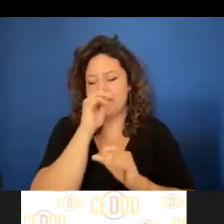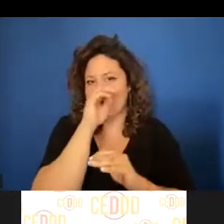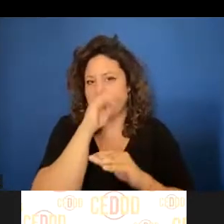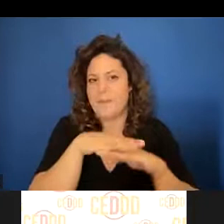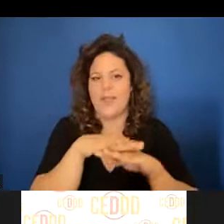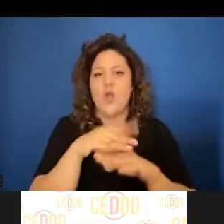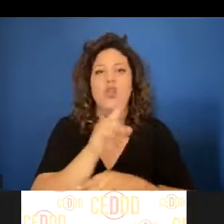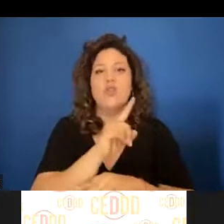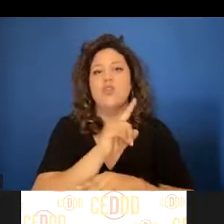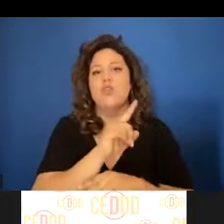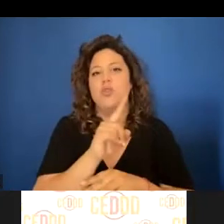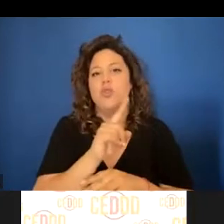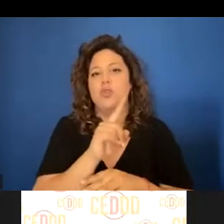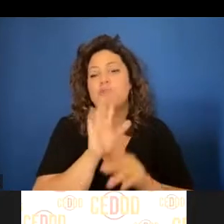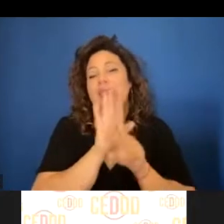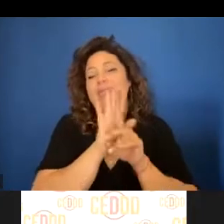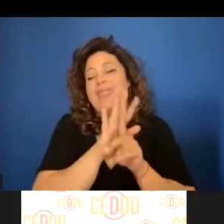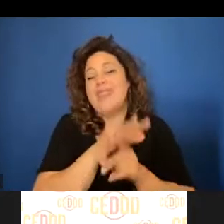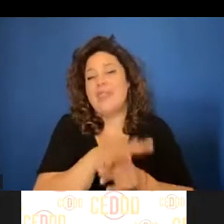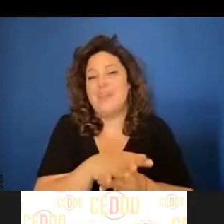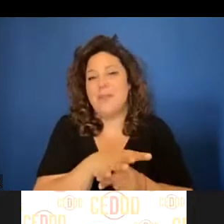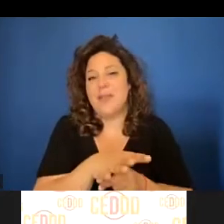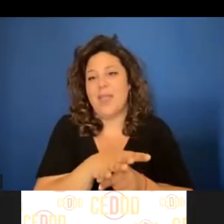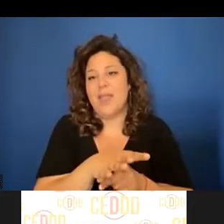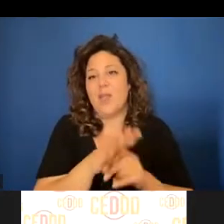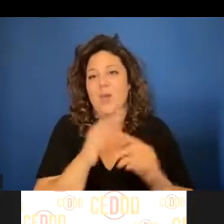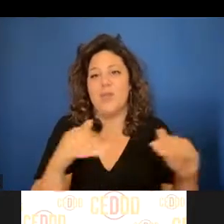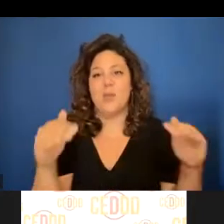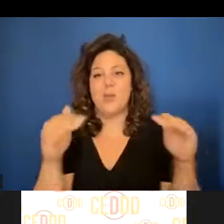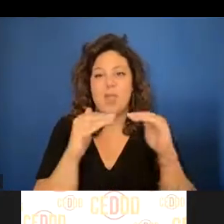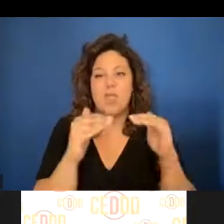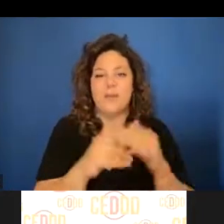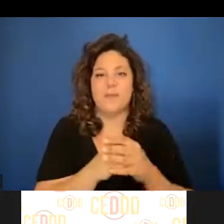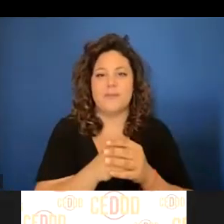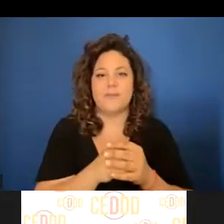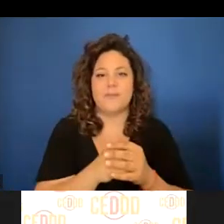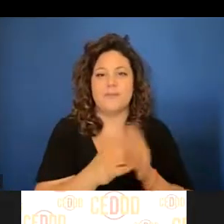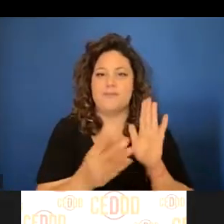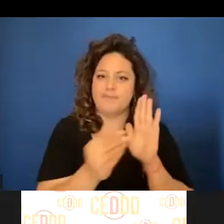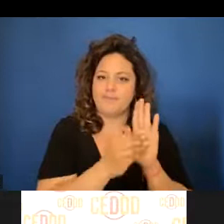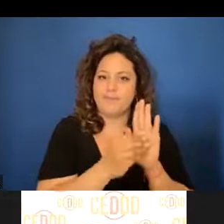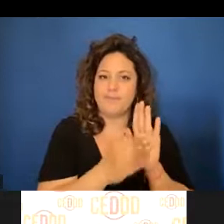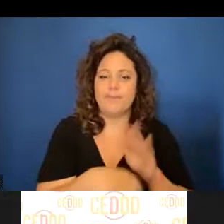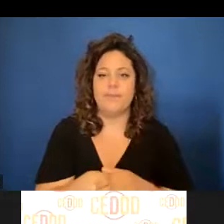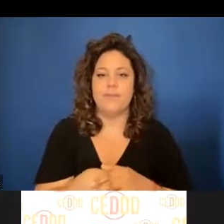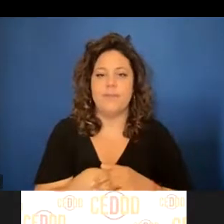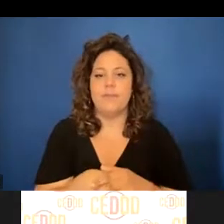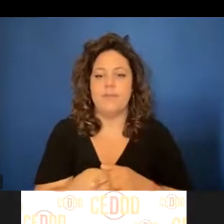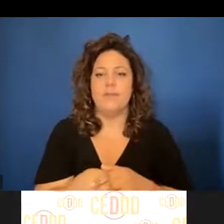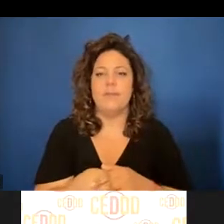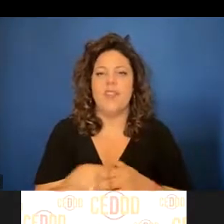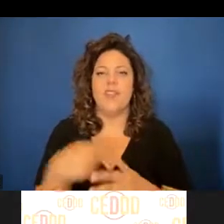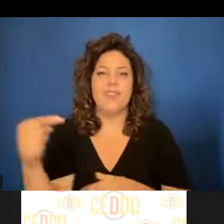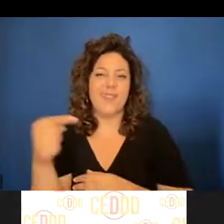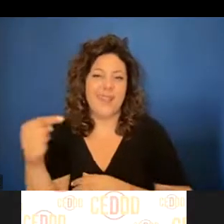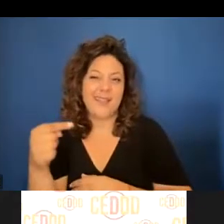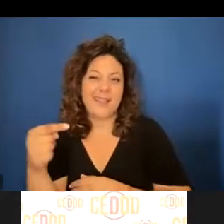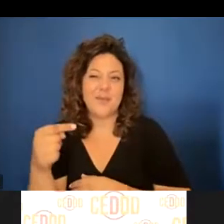Claro, claro. Y a colación de lo que comentabas ahora con el tema de instituciones de la inspección de trabajo,